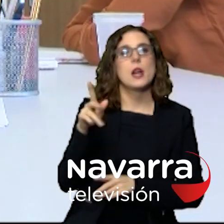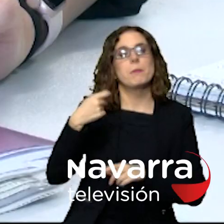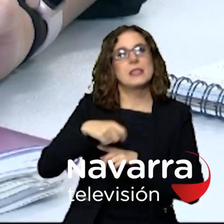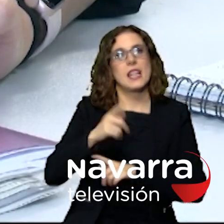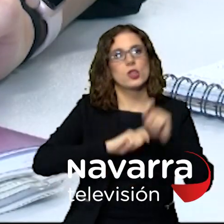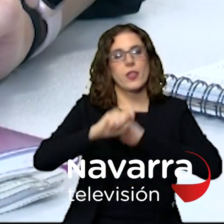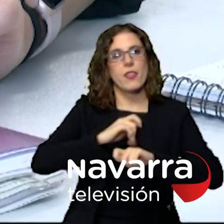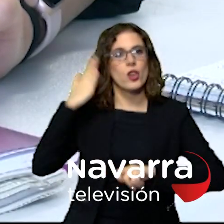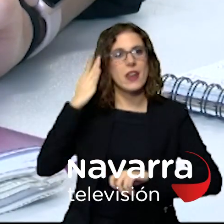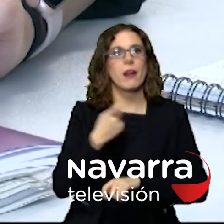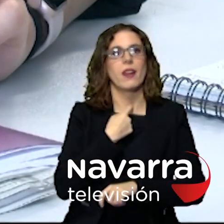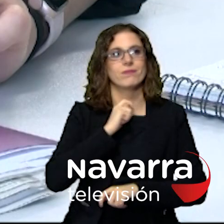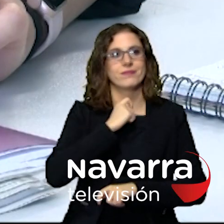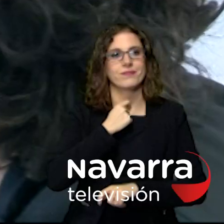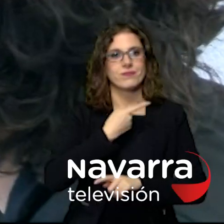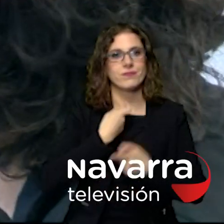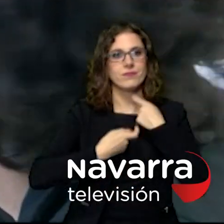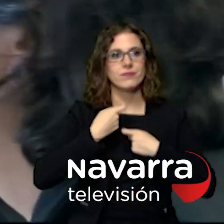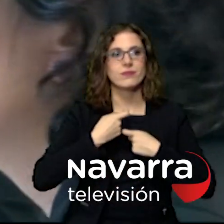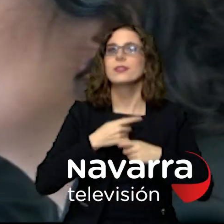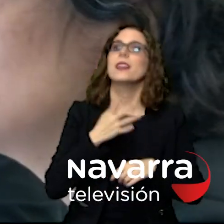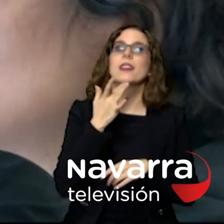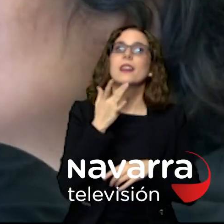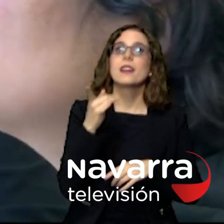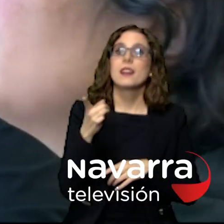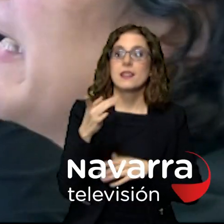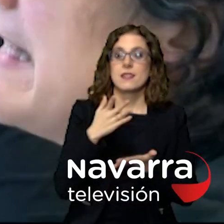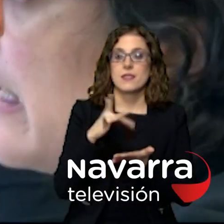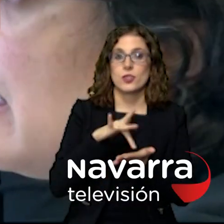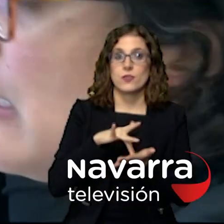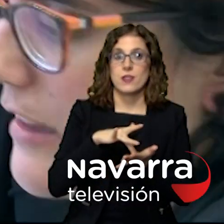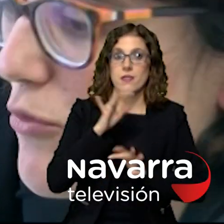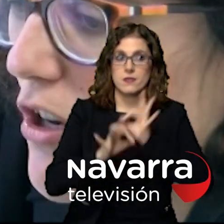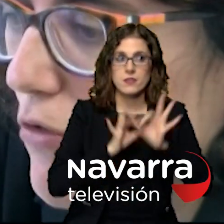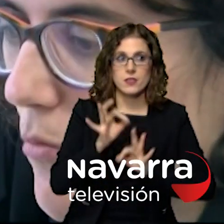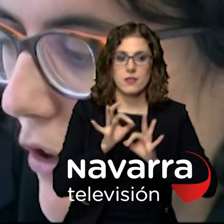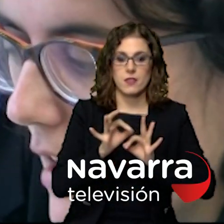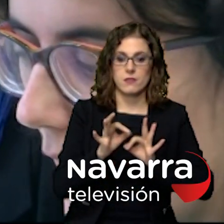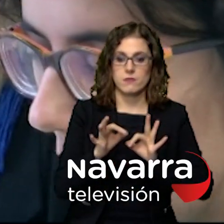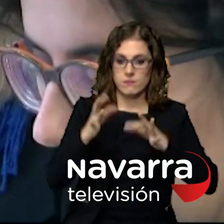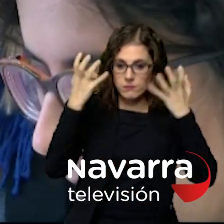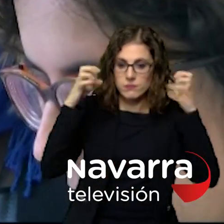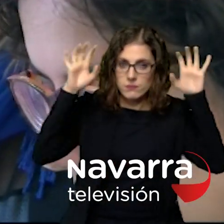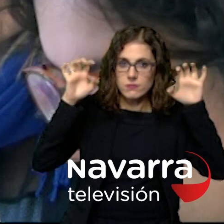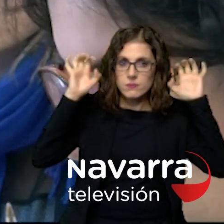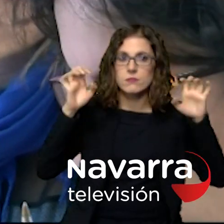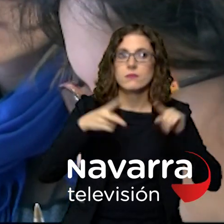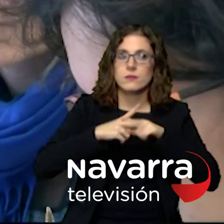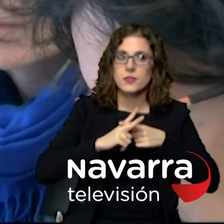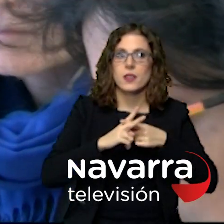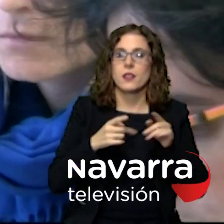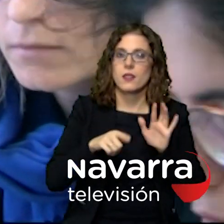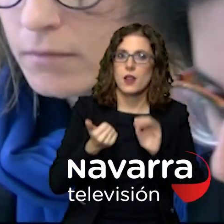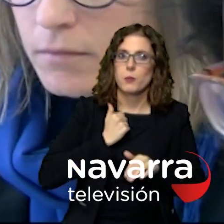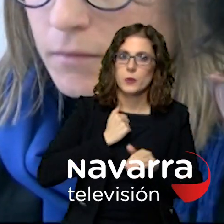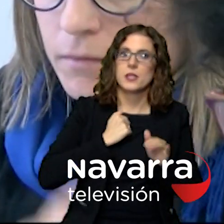recibido esa formación para detectar posibles casos de violencia de género ante la dificultad doble de quien la sufre, mujer y discapacitada lo exprese. Se duda mucho más